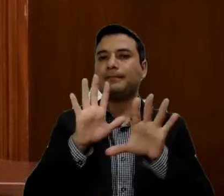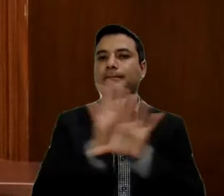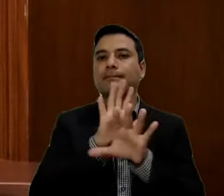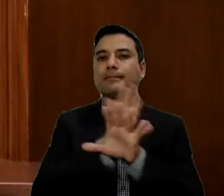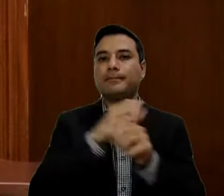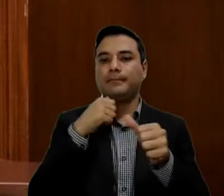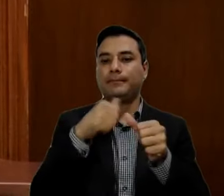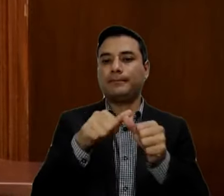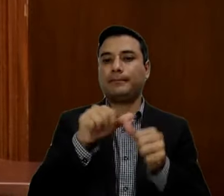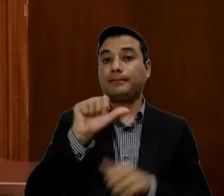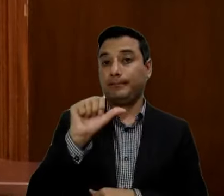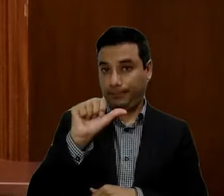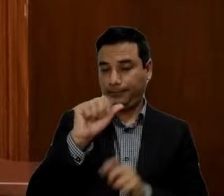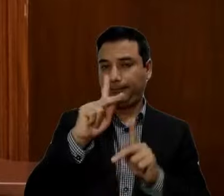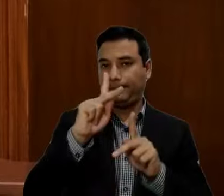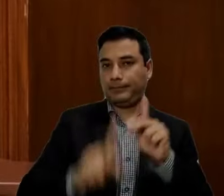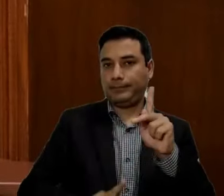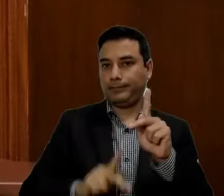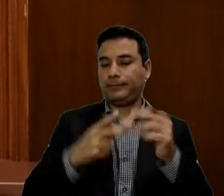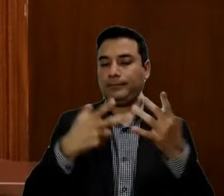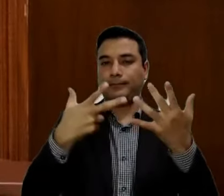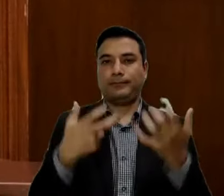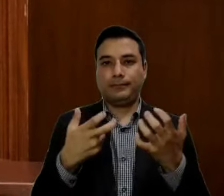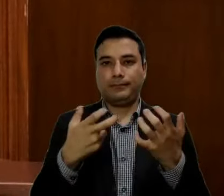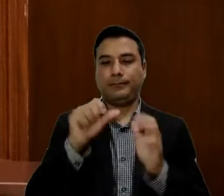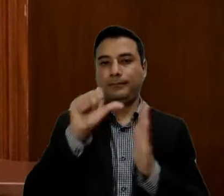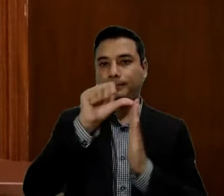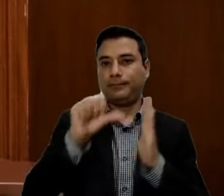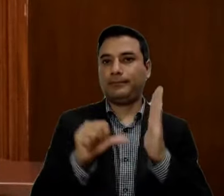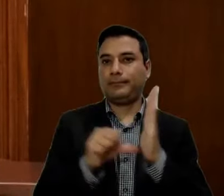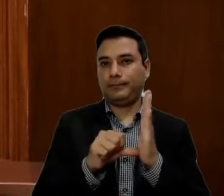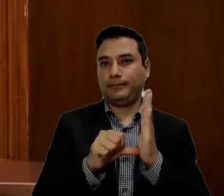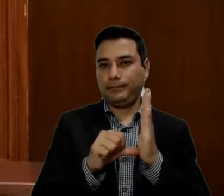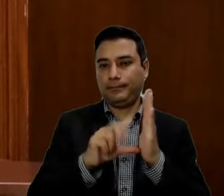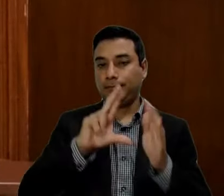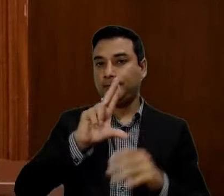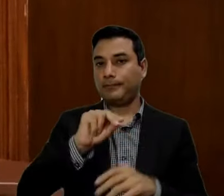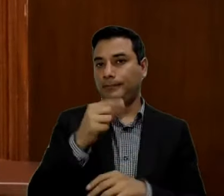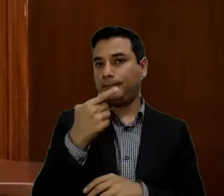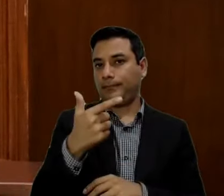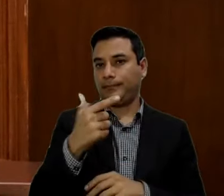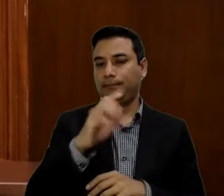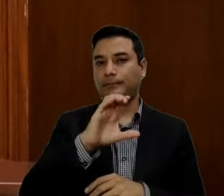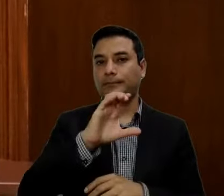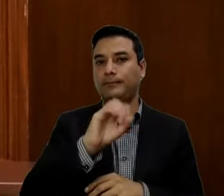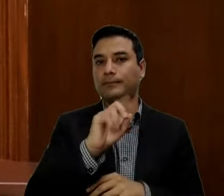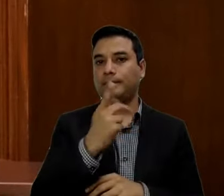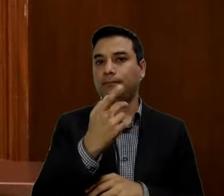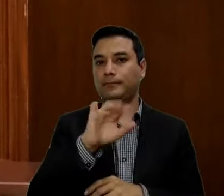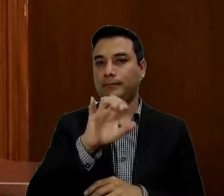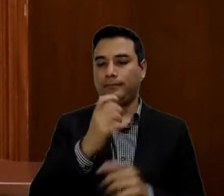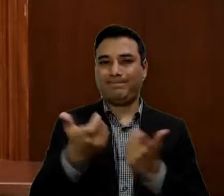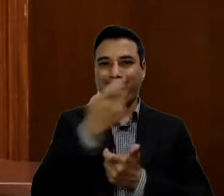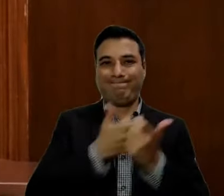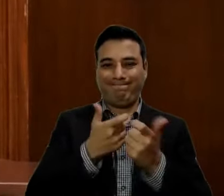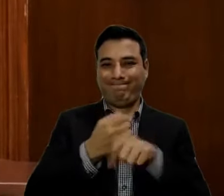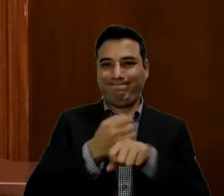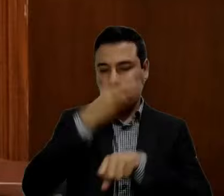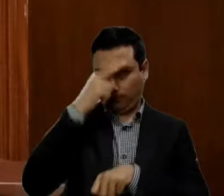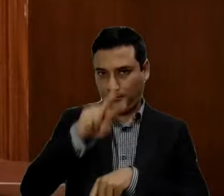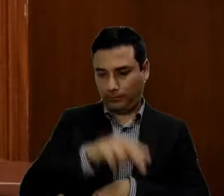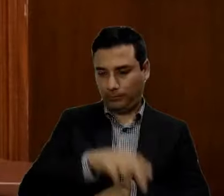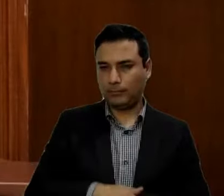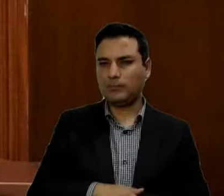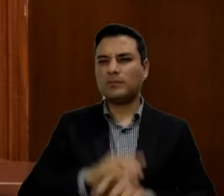A de la fracción octava del artículo 87 del Código Financiero del Estado de México a fin